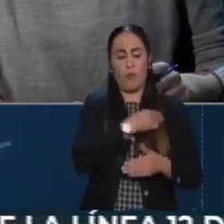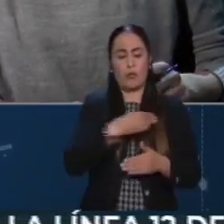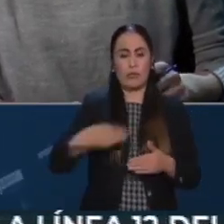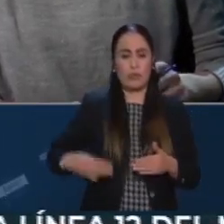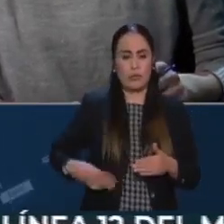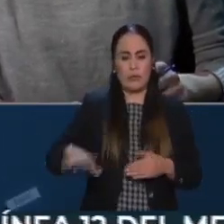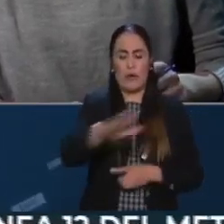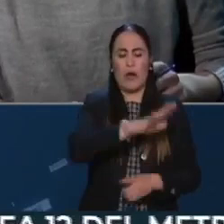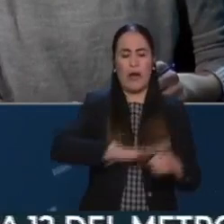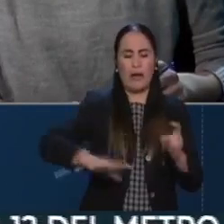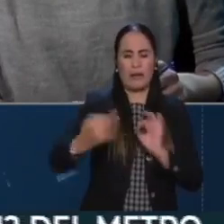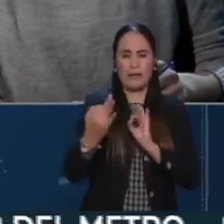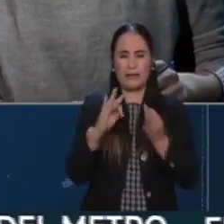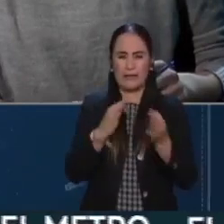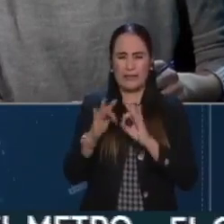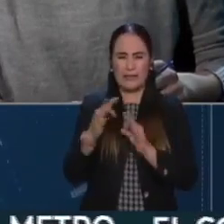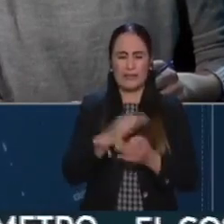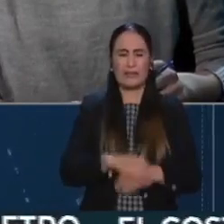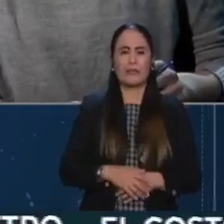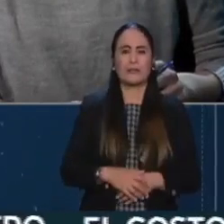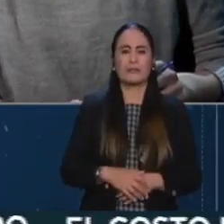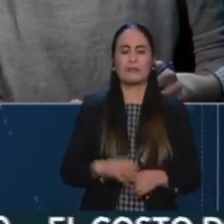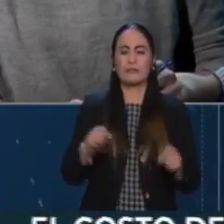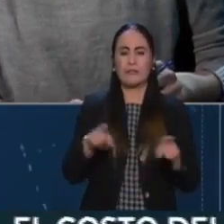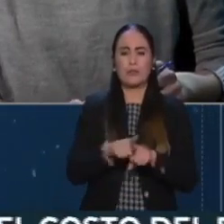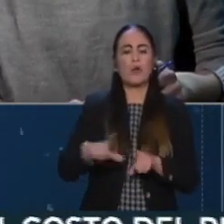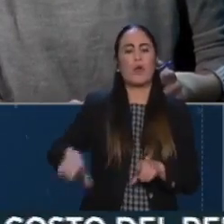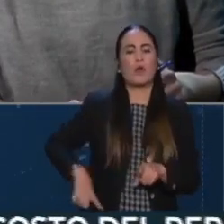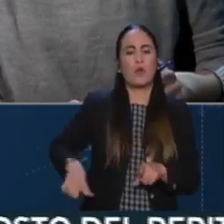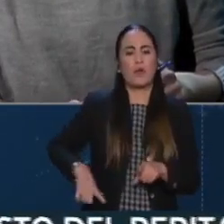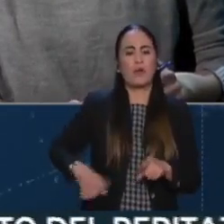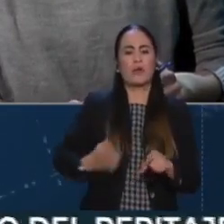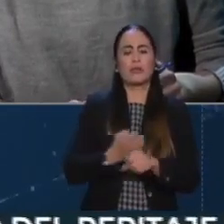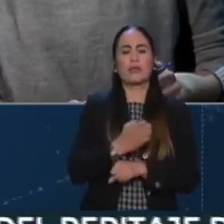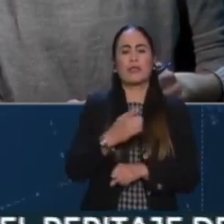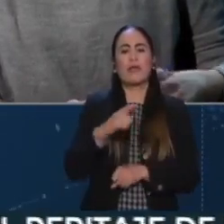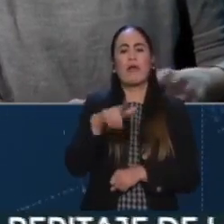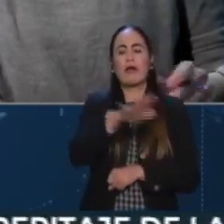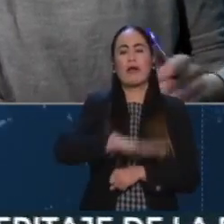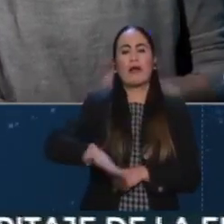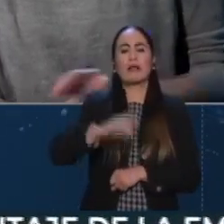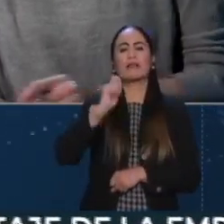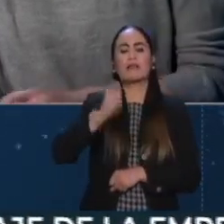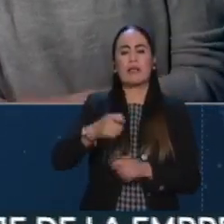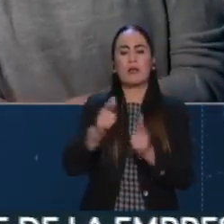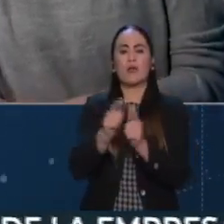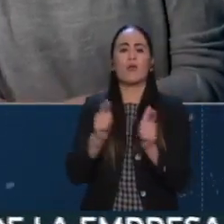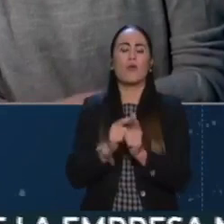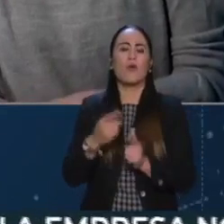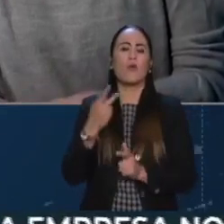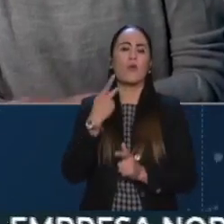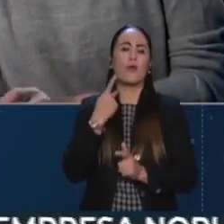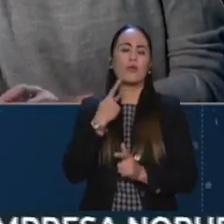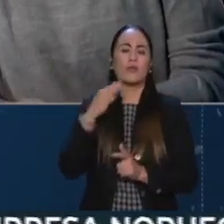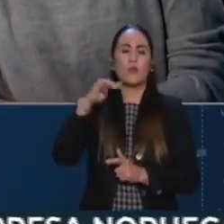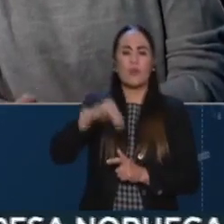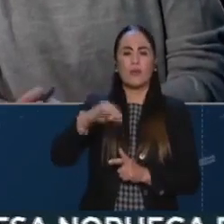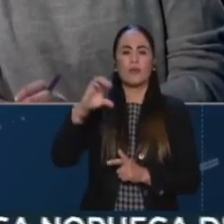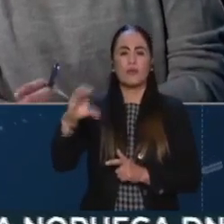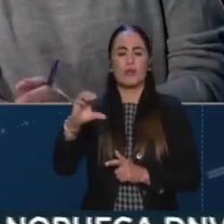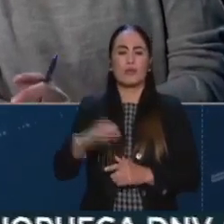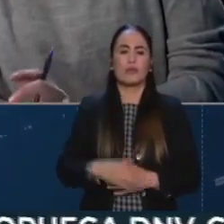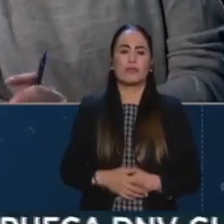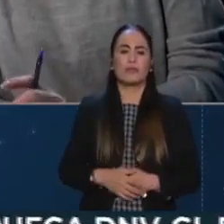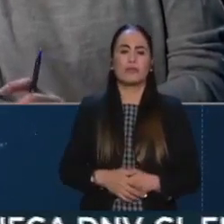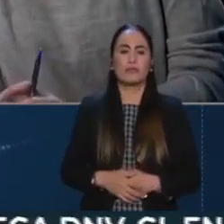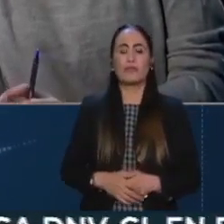zona metropolitana, incluyendo ahora el gobierno del estado, son de Movimiento Ciudadano. Y hay algo muy simple. No existe